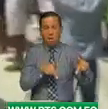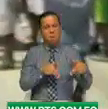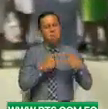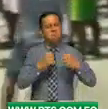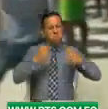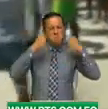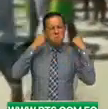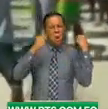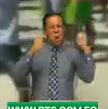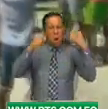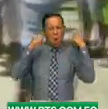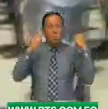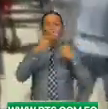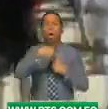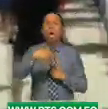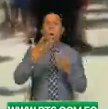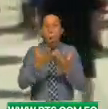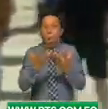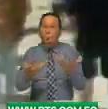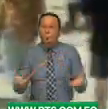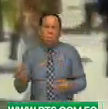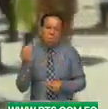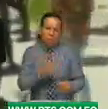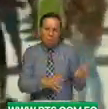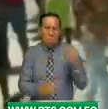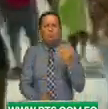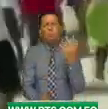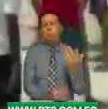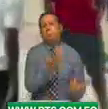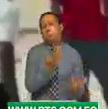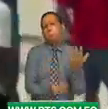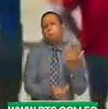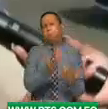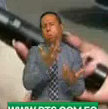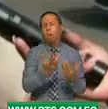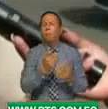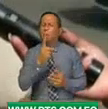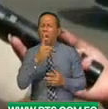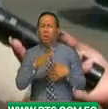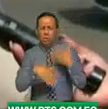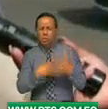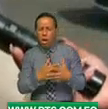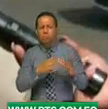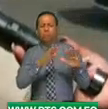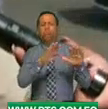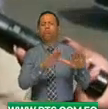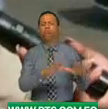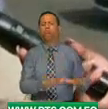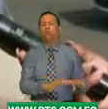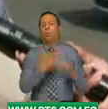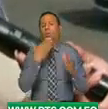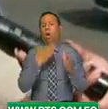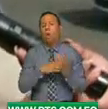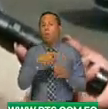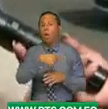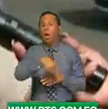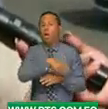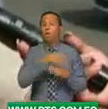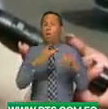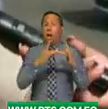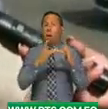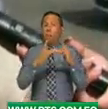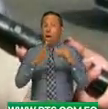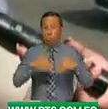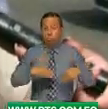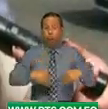adoptadas. Quemaron algunos objetos. Sin embargo, la novedad no llegó a mayores. Que empezaron la quema de unas sábanas que ya se les apagó, ya